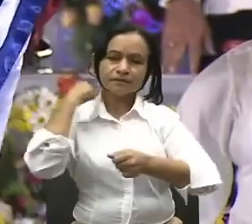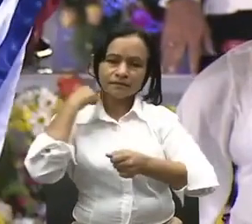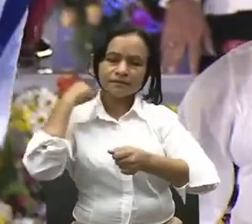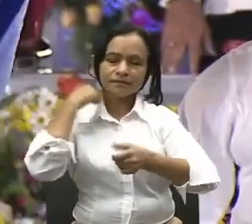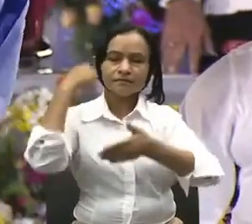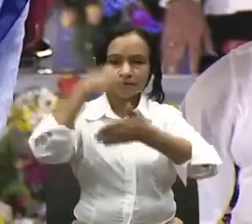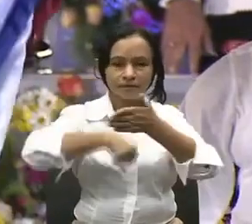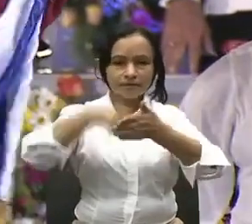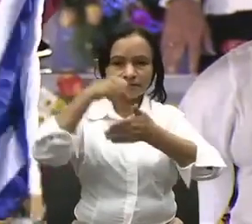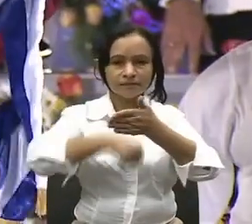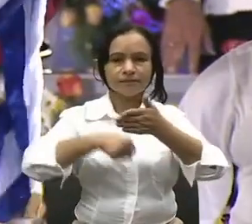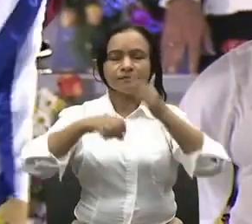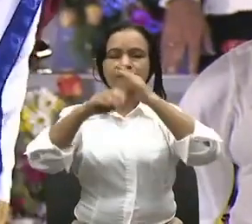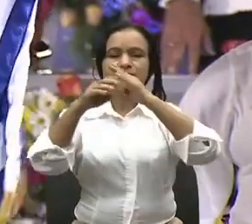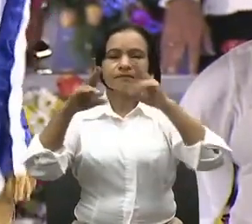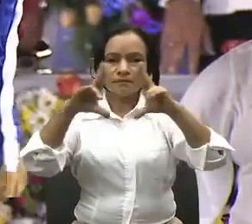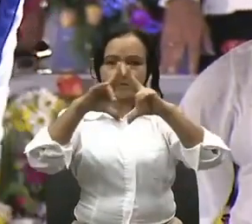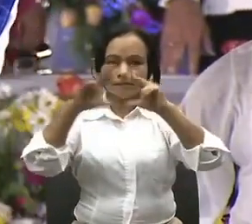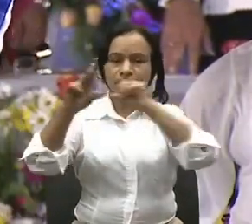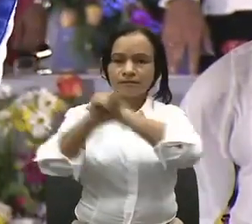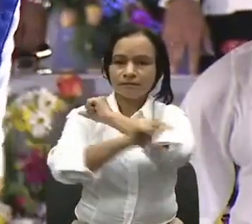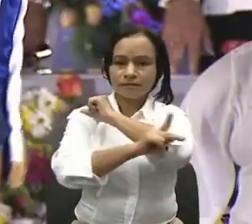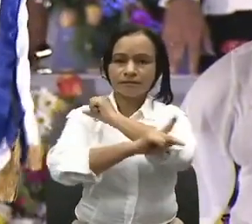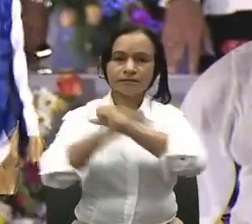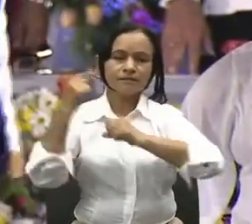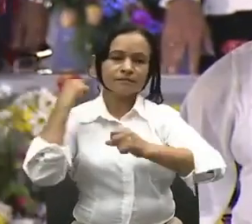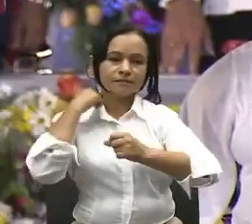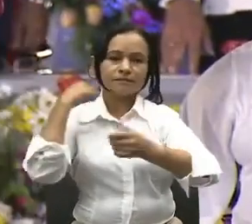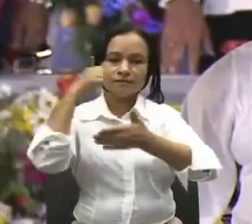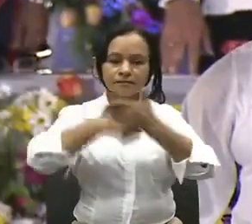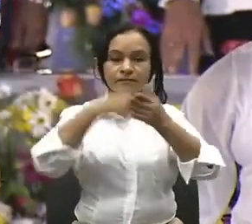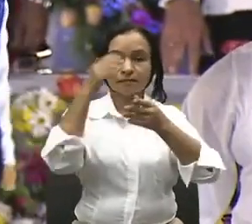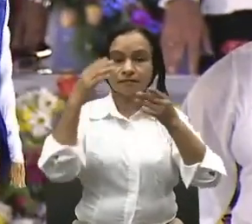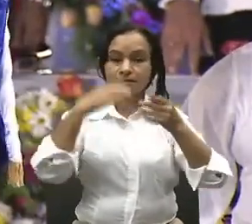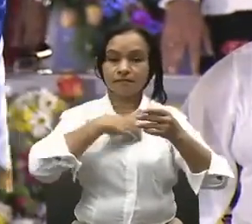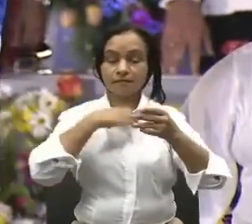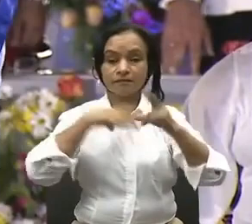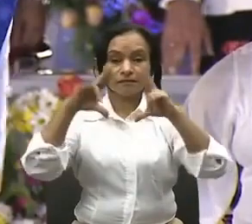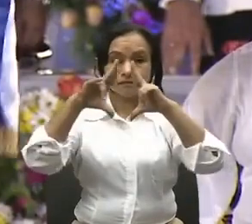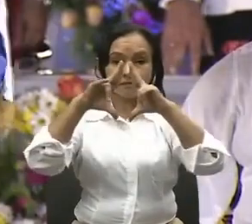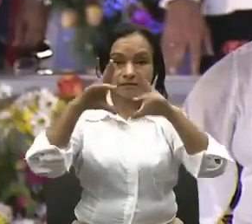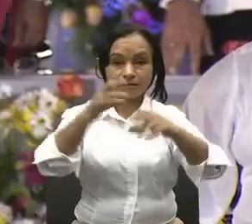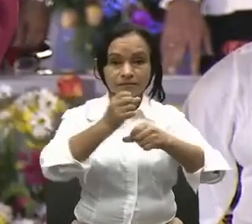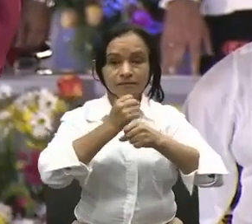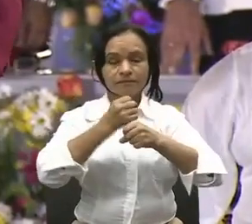defendiendo siempre la patria, defendiendo siempre la soberanía, porque